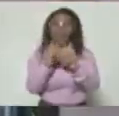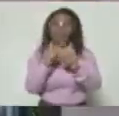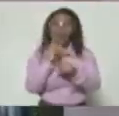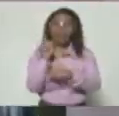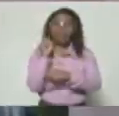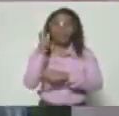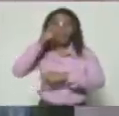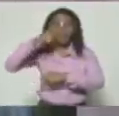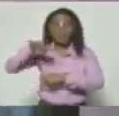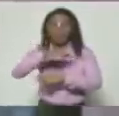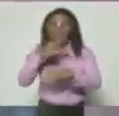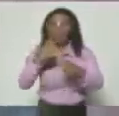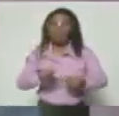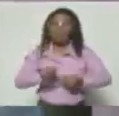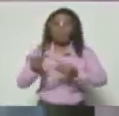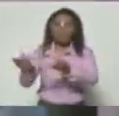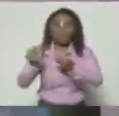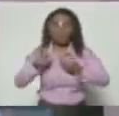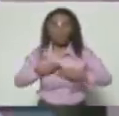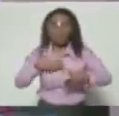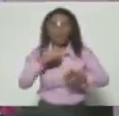pueblo, que nos dio la libertad.